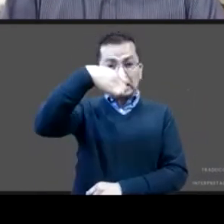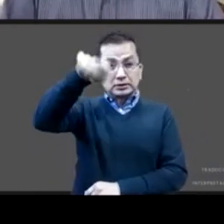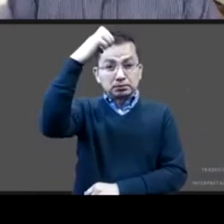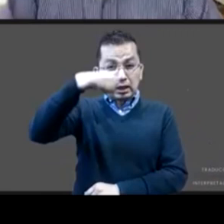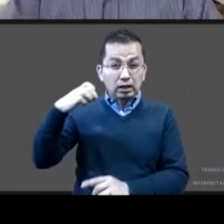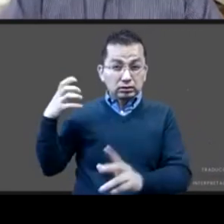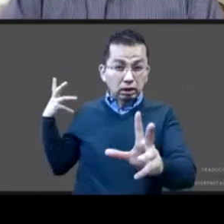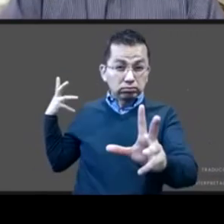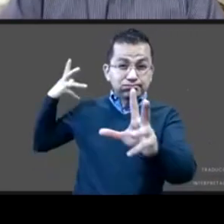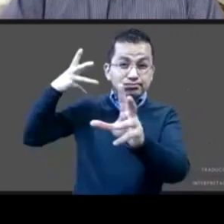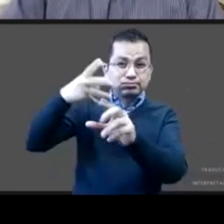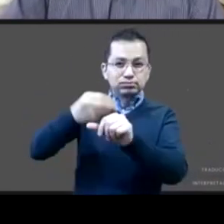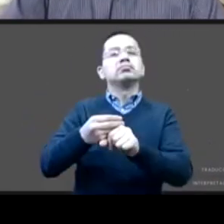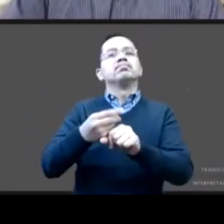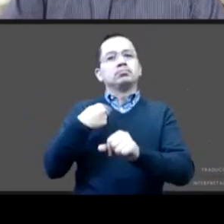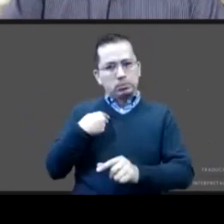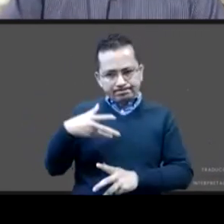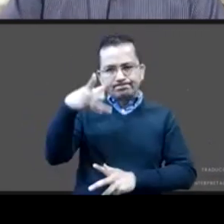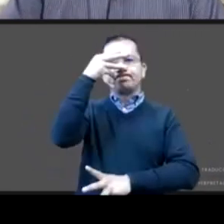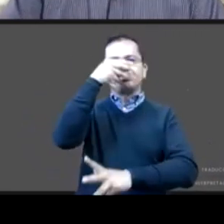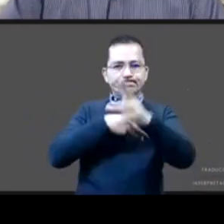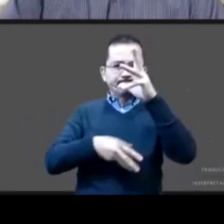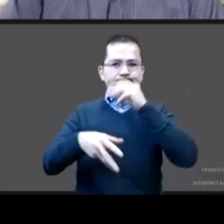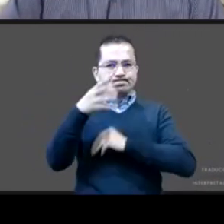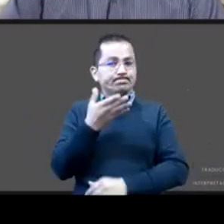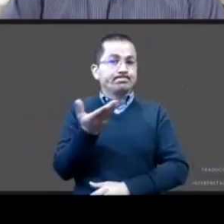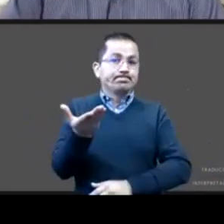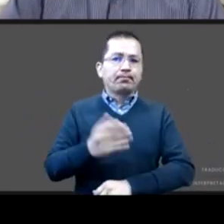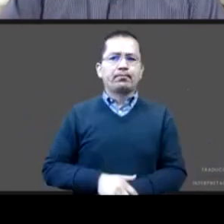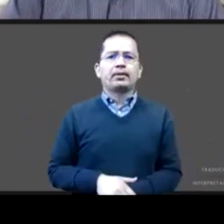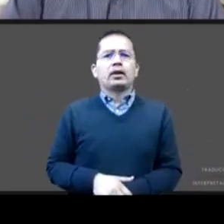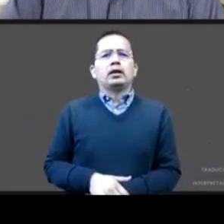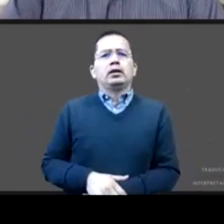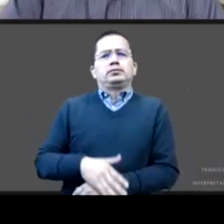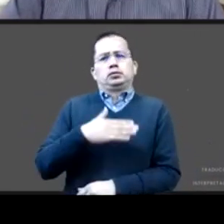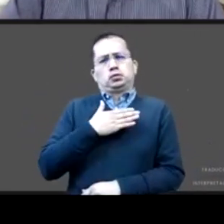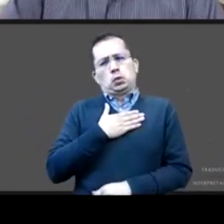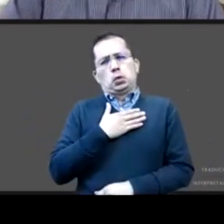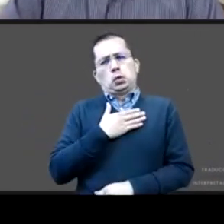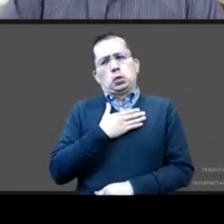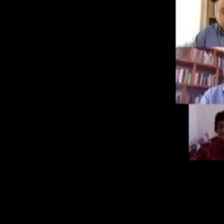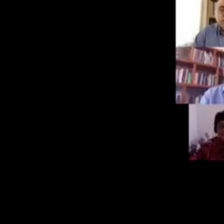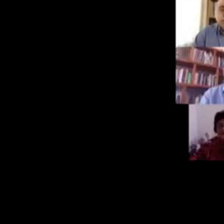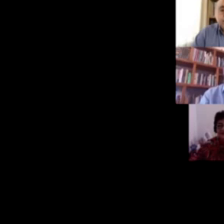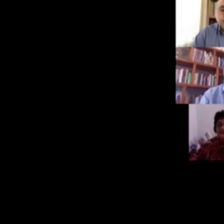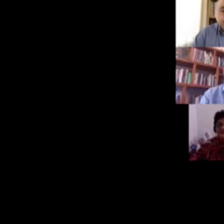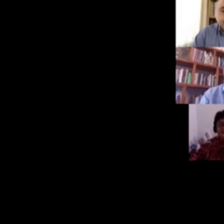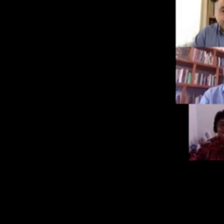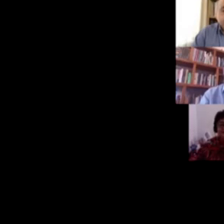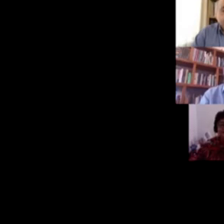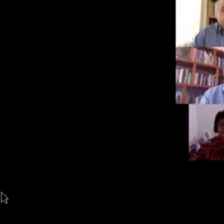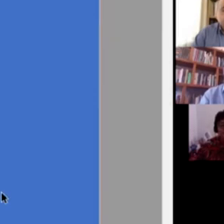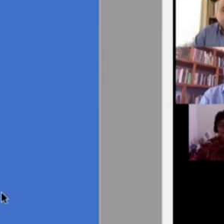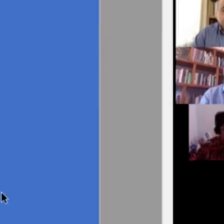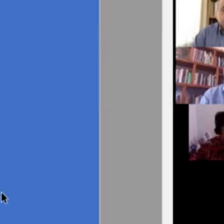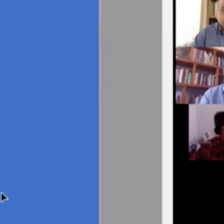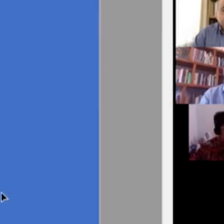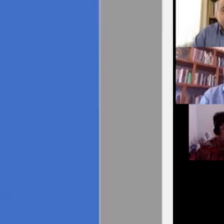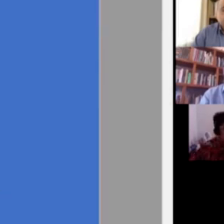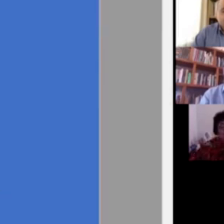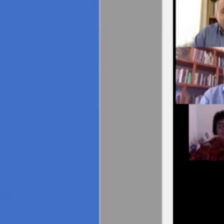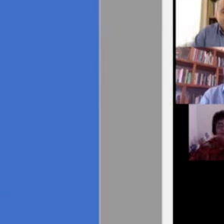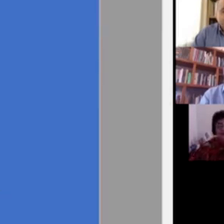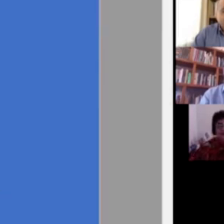andado. Yo quisiera tener la presentación para tener un cierto orden,